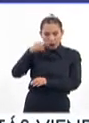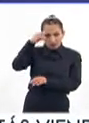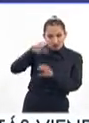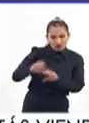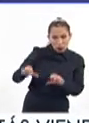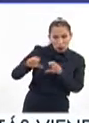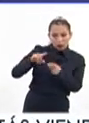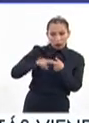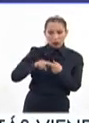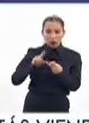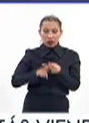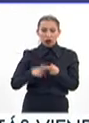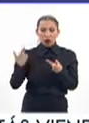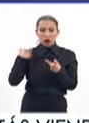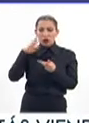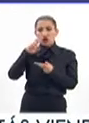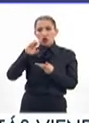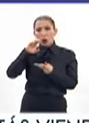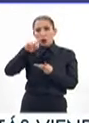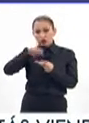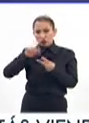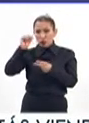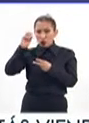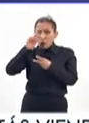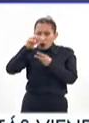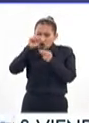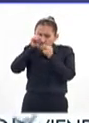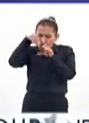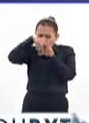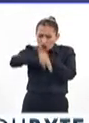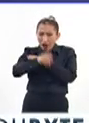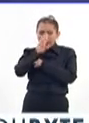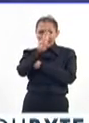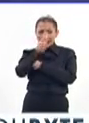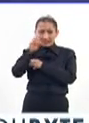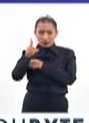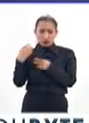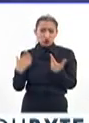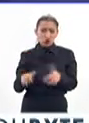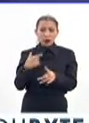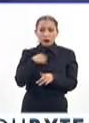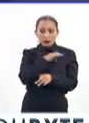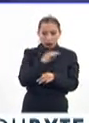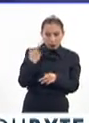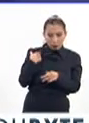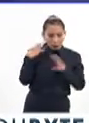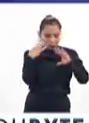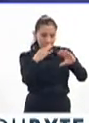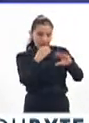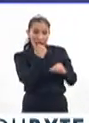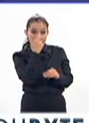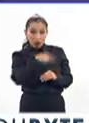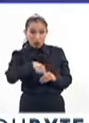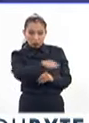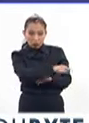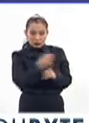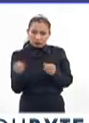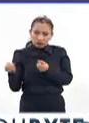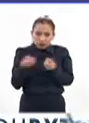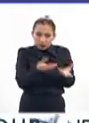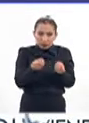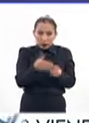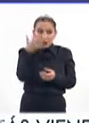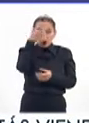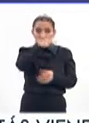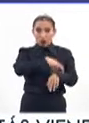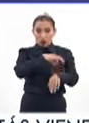inteligencia artificial, de robots, de mini robots, de tercera dimensión, y poder transmitirles a los jóvenes, poder transmitirles a